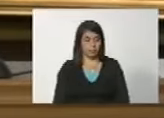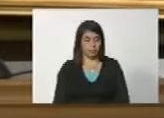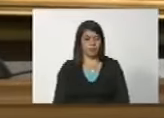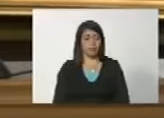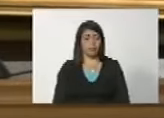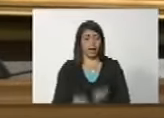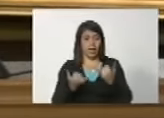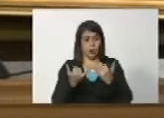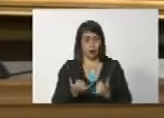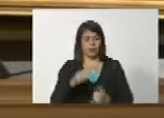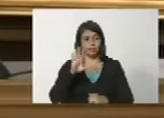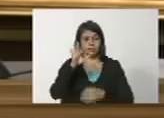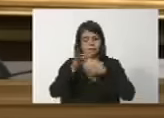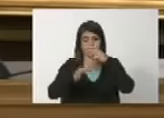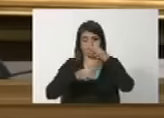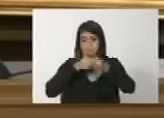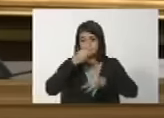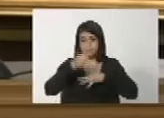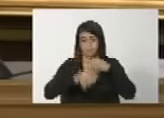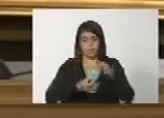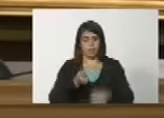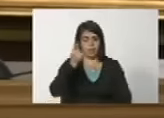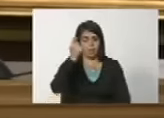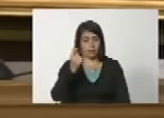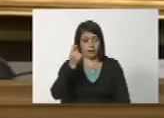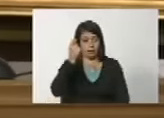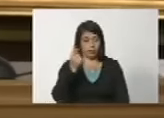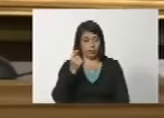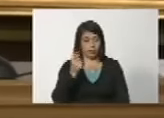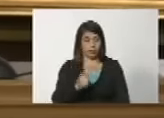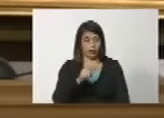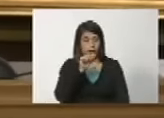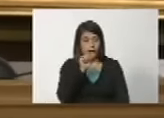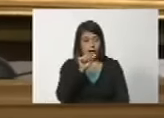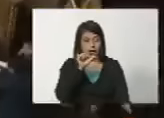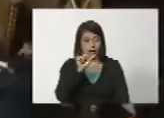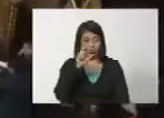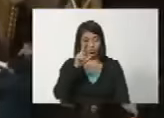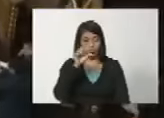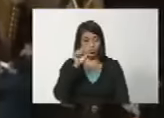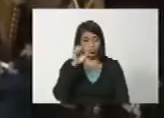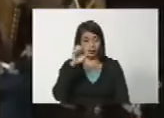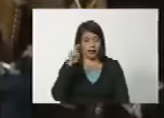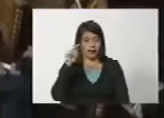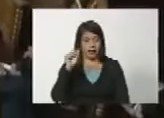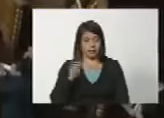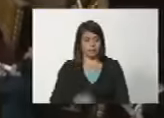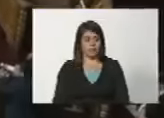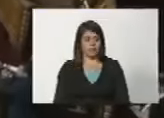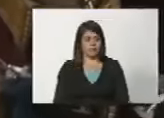Voy a dejar en el derecho de palabra a la diputada Azucena Jaspe.